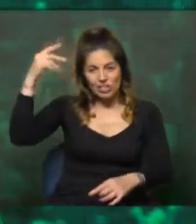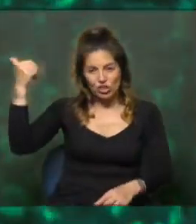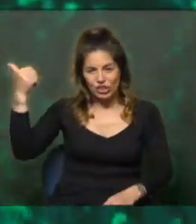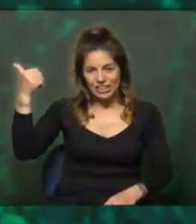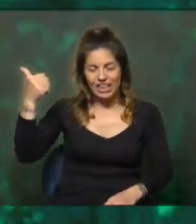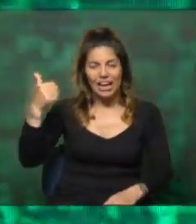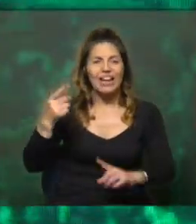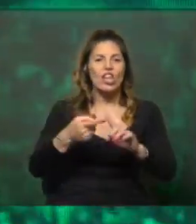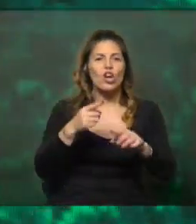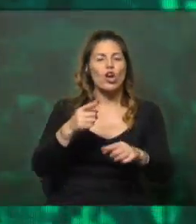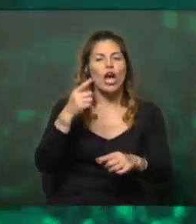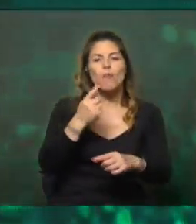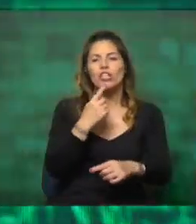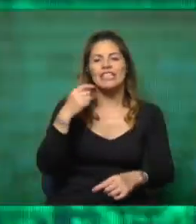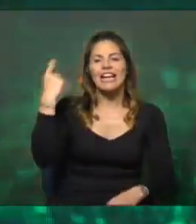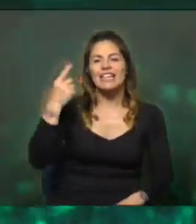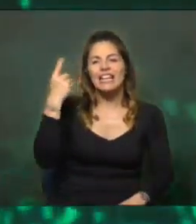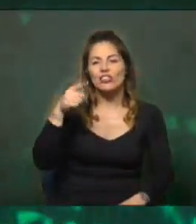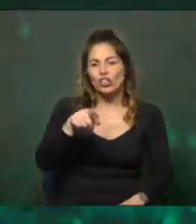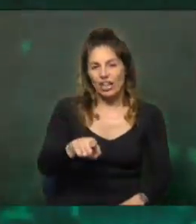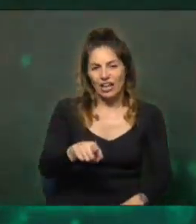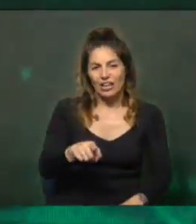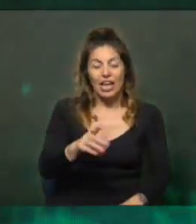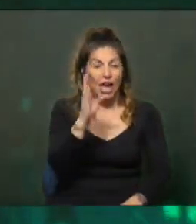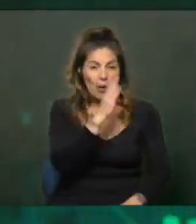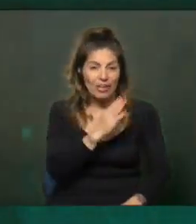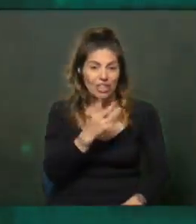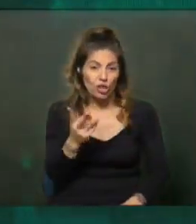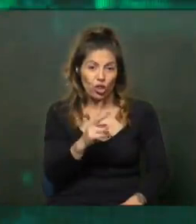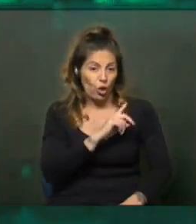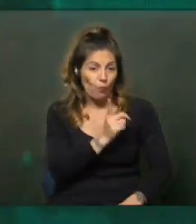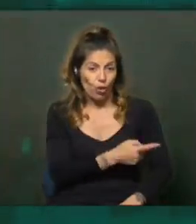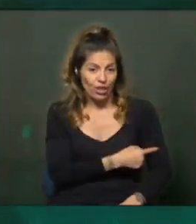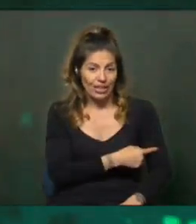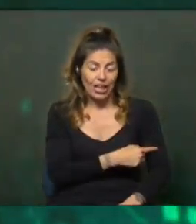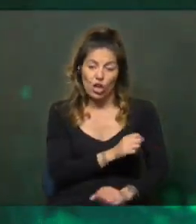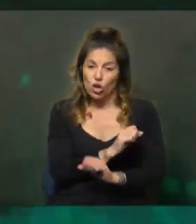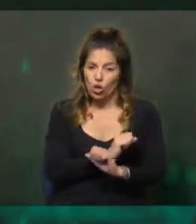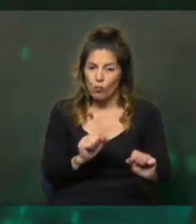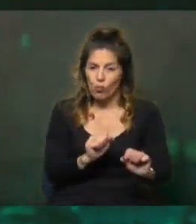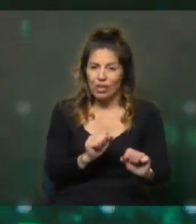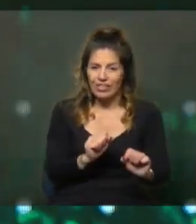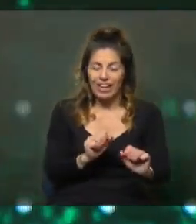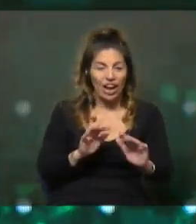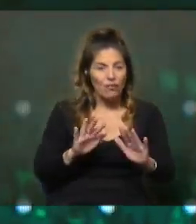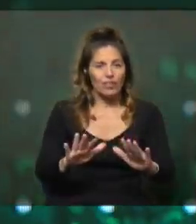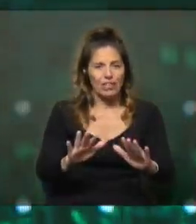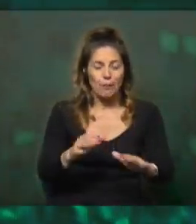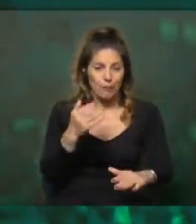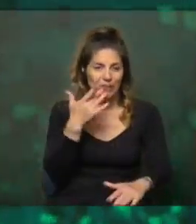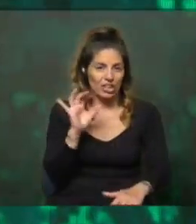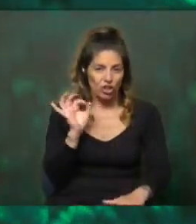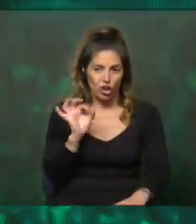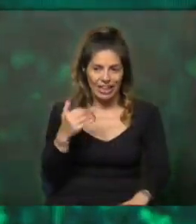tenía que ver con cierta política exterior hacia la región Sí bueno en Brasil estos dos poderes no padecen estar en condiciones de poder refrenar en Argentina